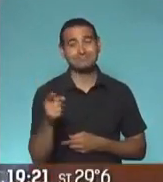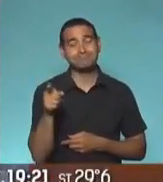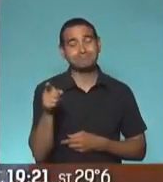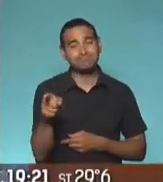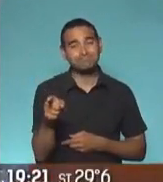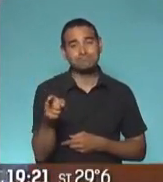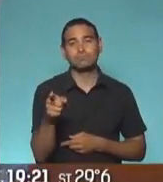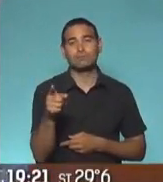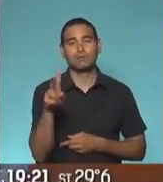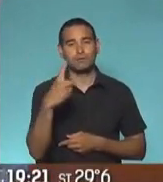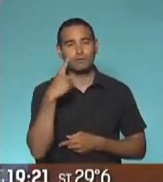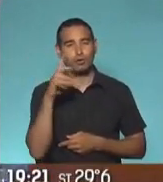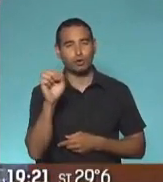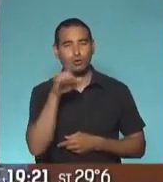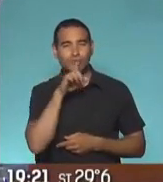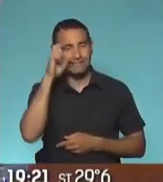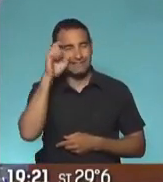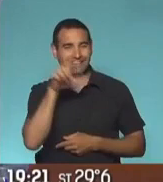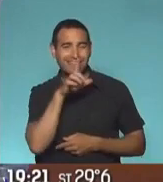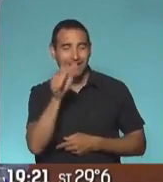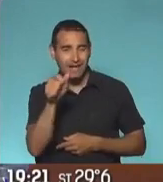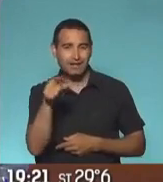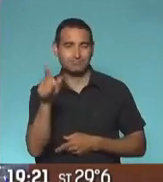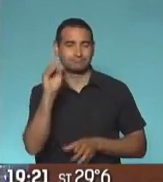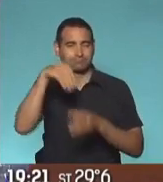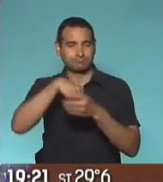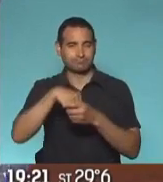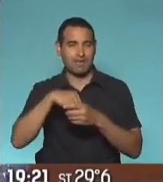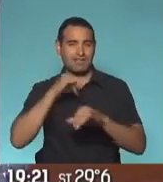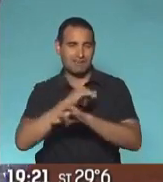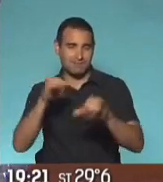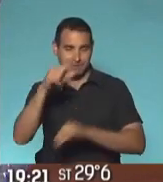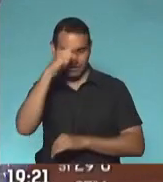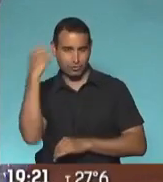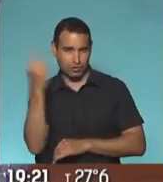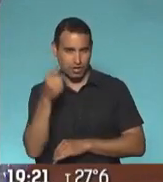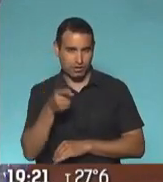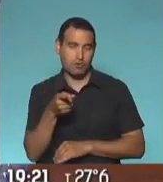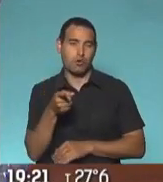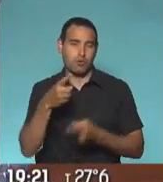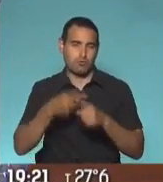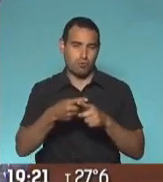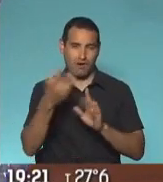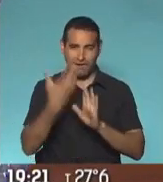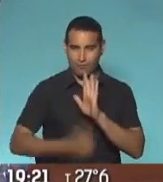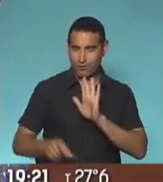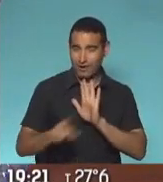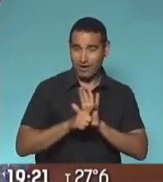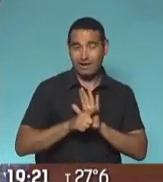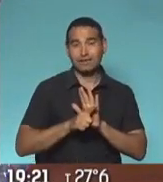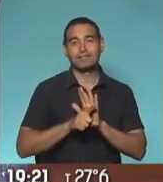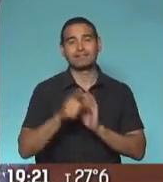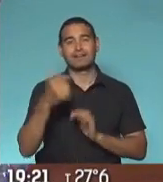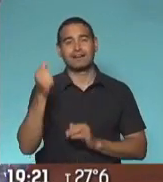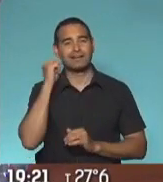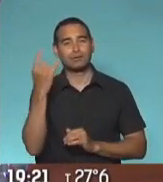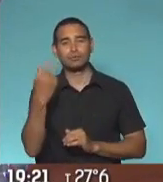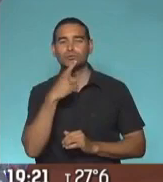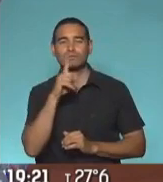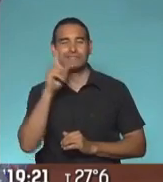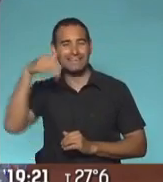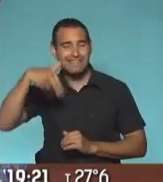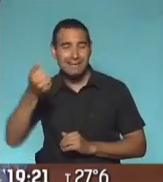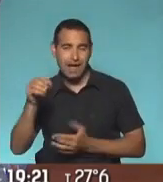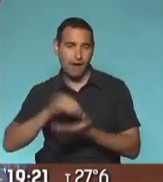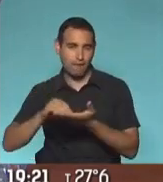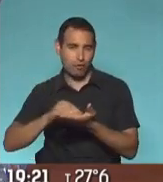caso, Violeta Ailes Tortolini, que es integrante de la campaña nacional por el aborto legal, y Agustina Ramón Mitchell, abogada de CEDES,